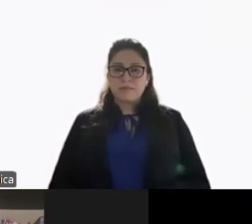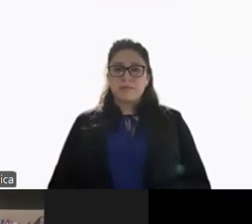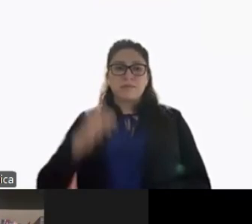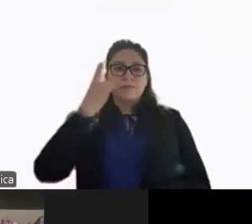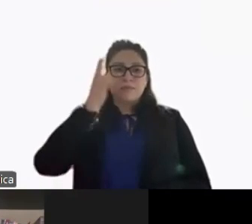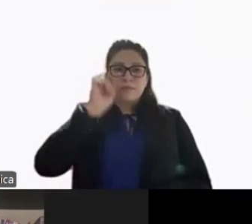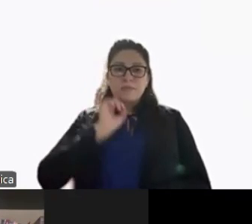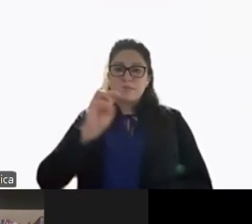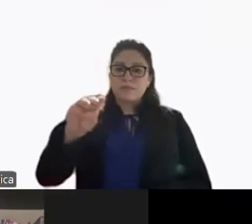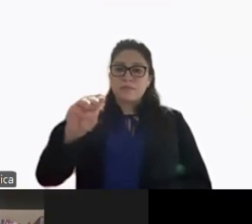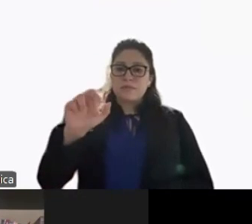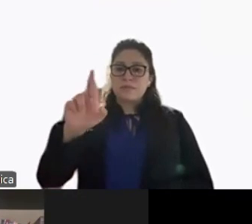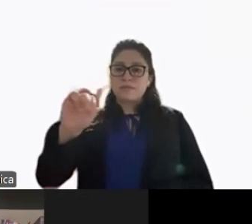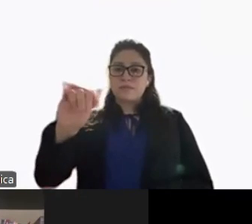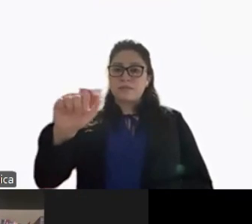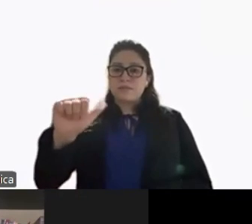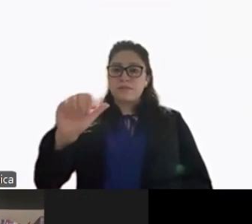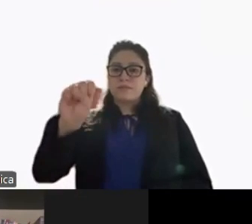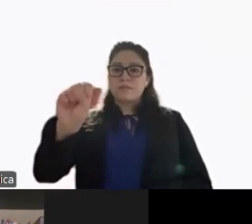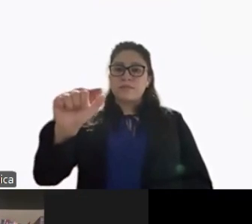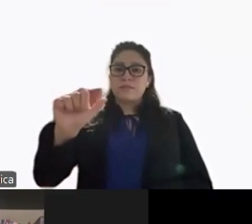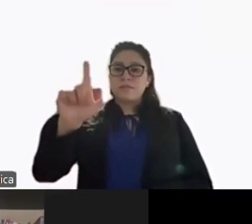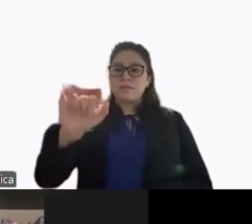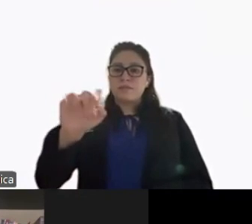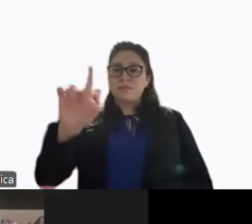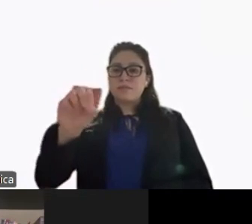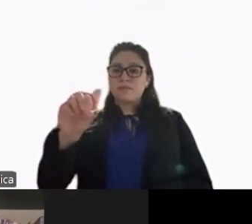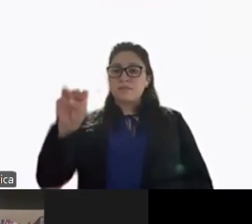María Gabriela Salido Magos.